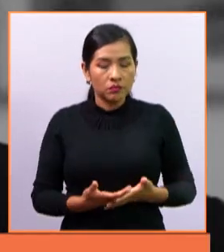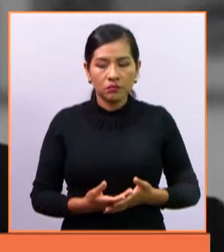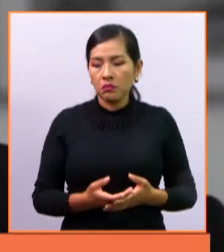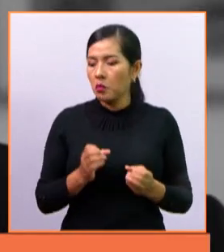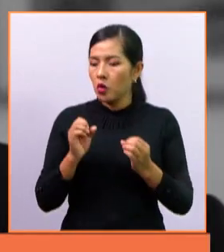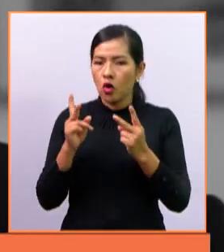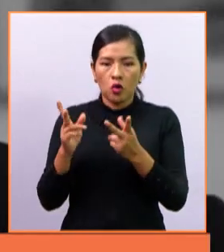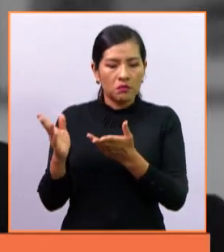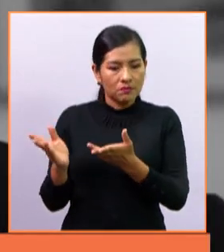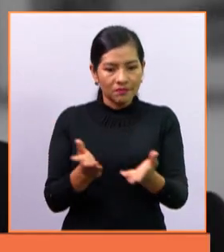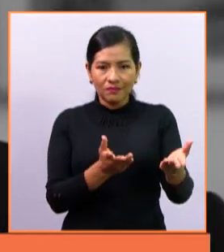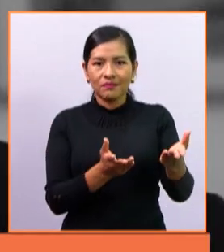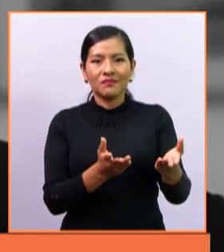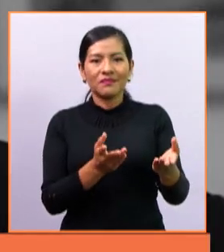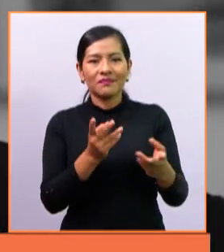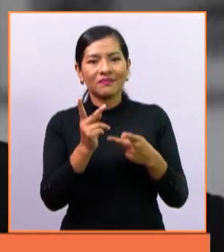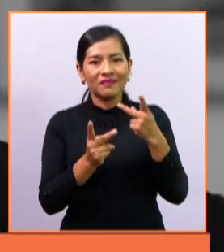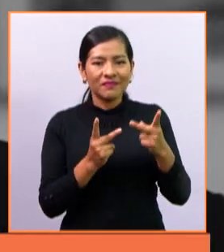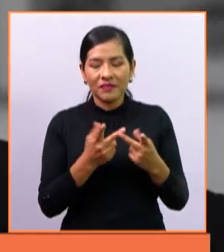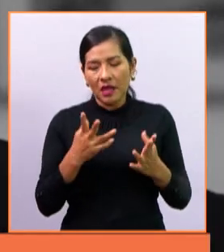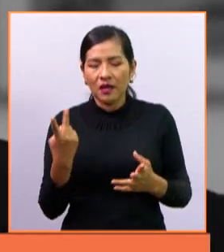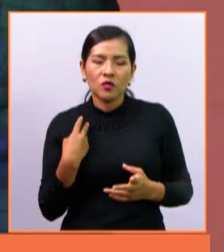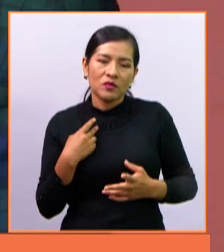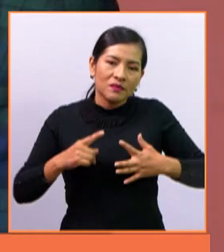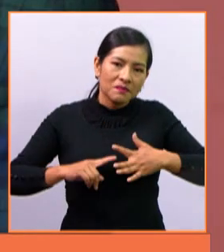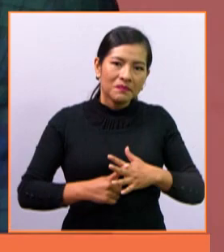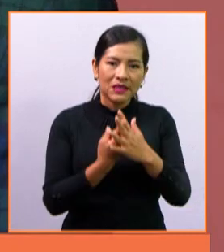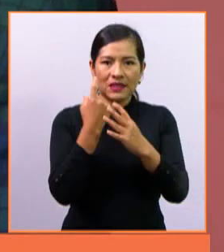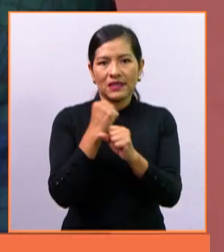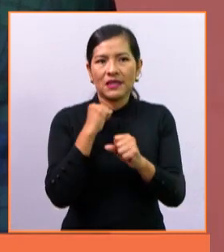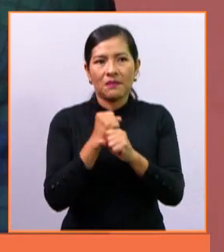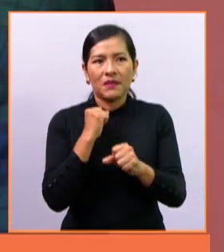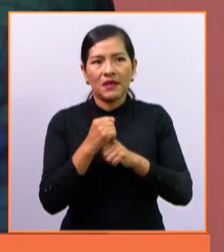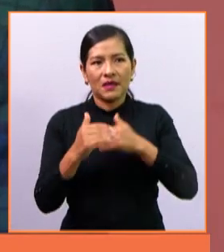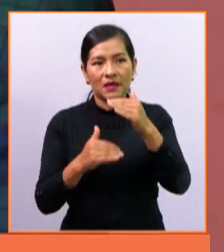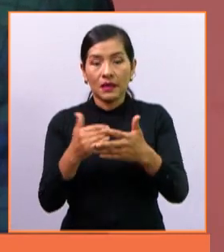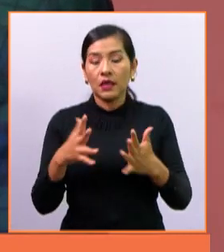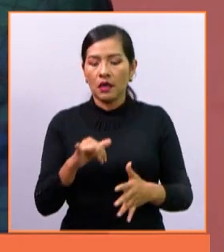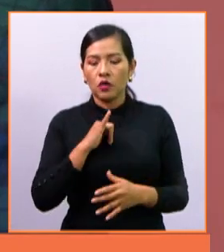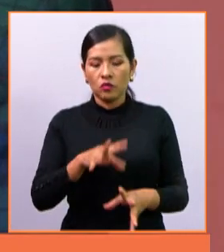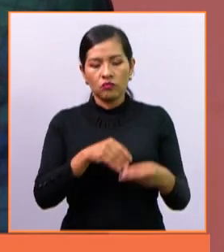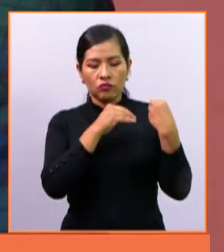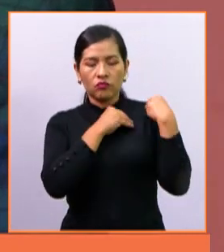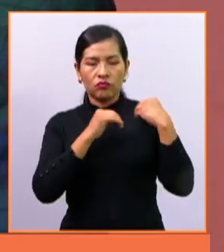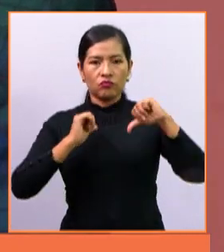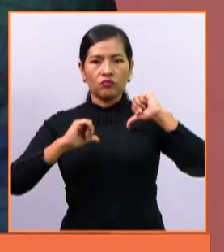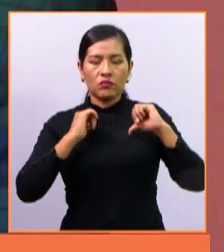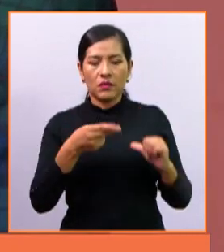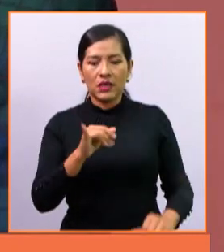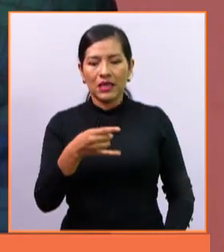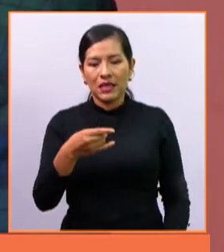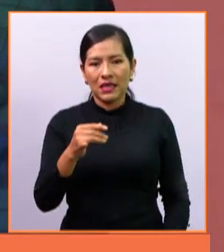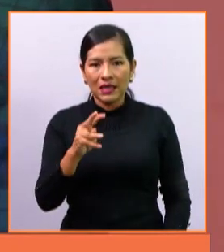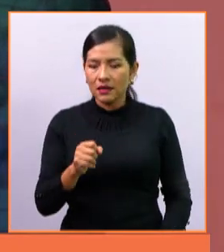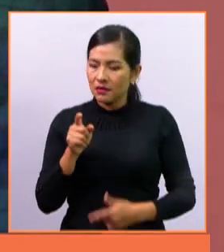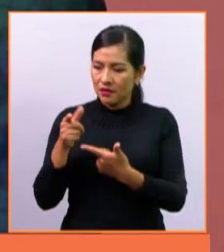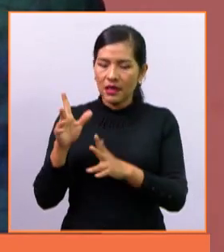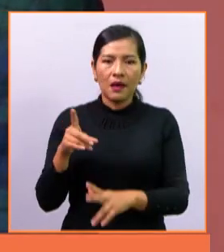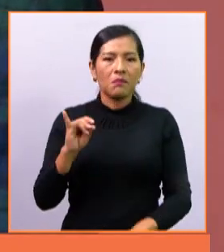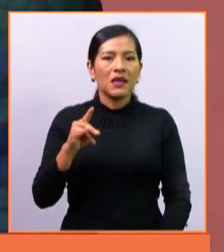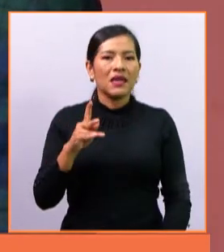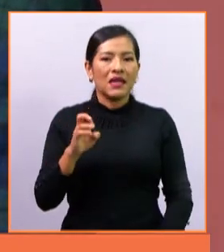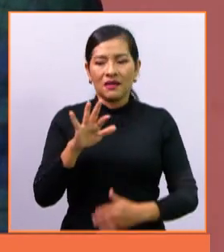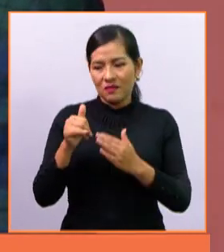perfecto. Entonces, nos lanzamos a la aventura, yo tomé el papel de Higgins y ella toma el papel de Pickering, que